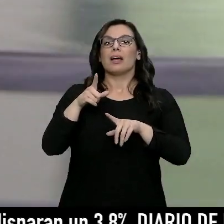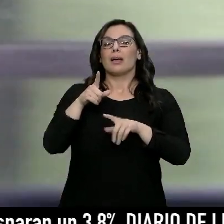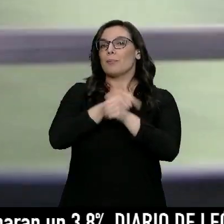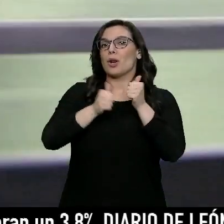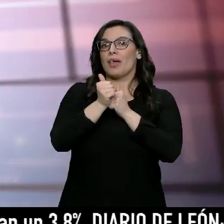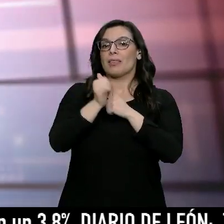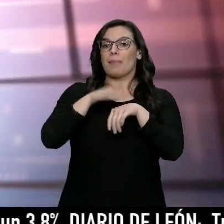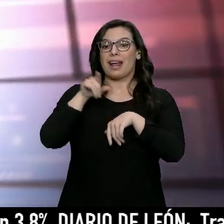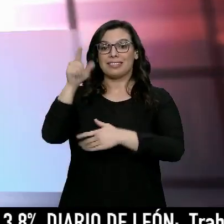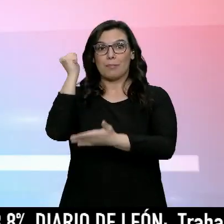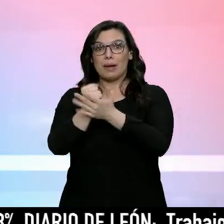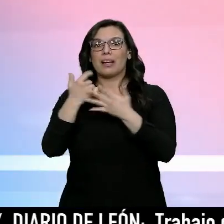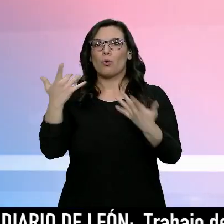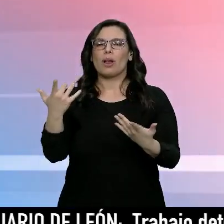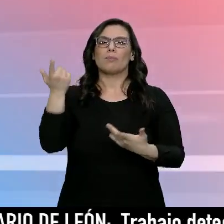no estén en primera línea.